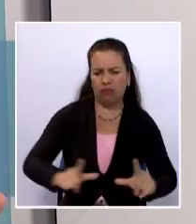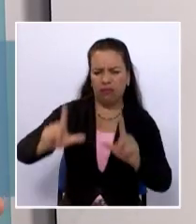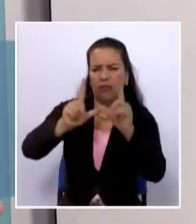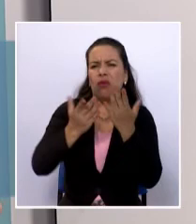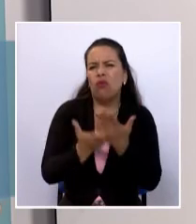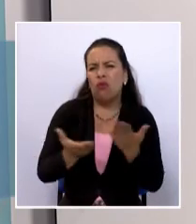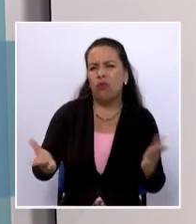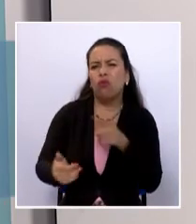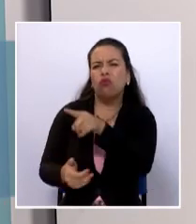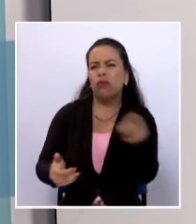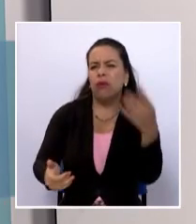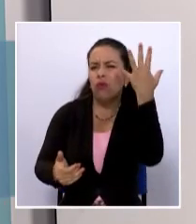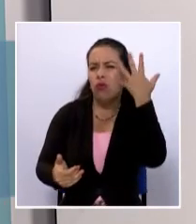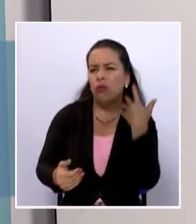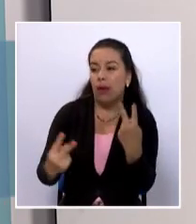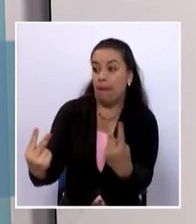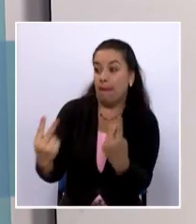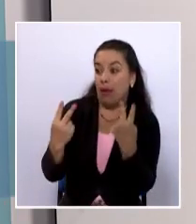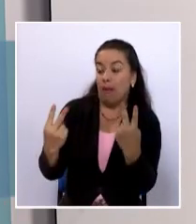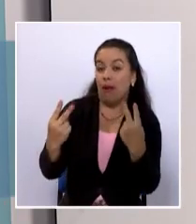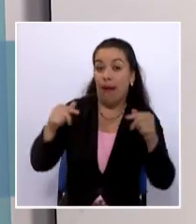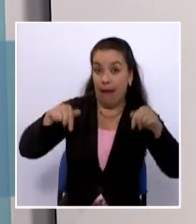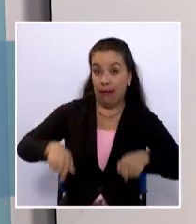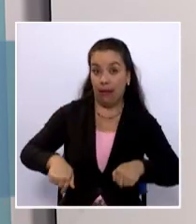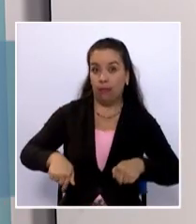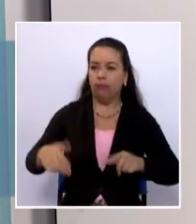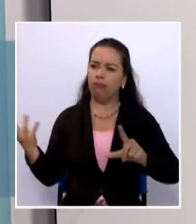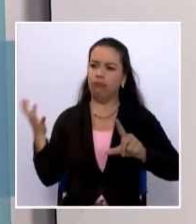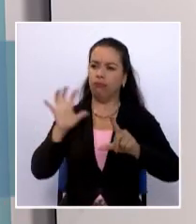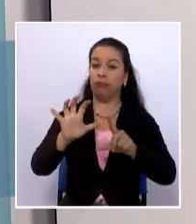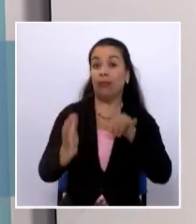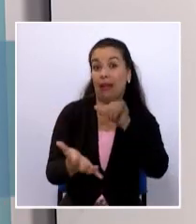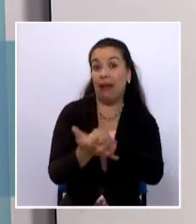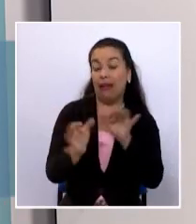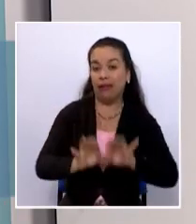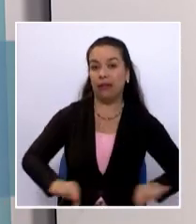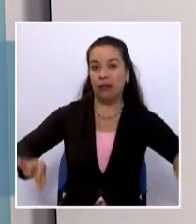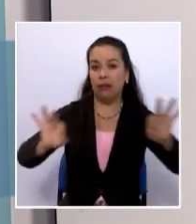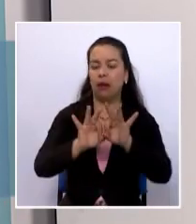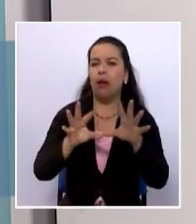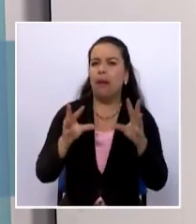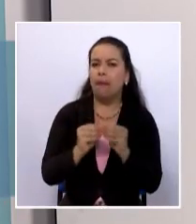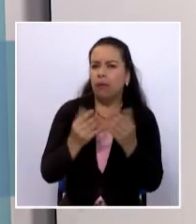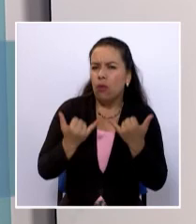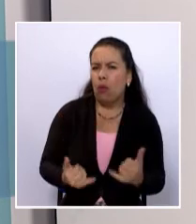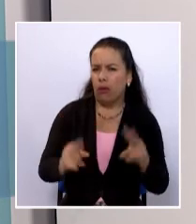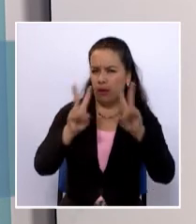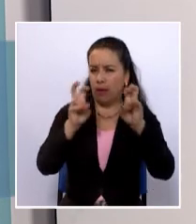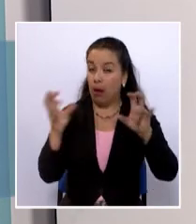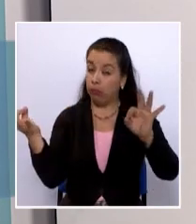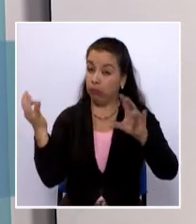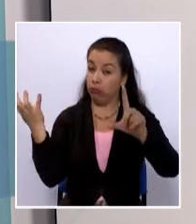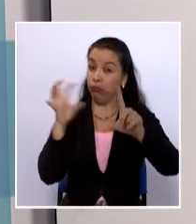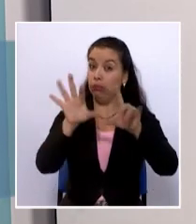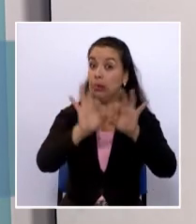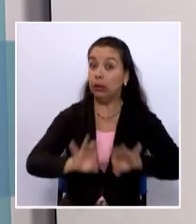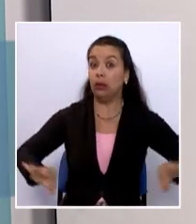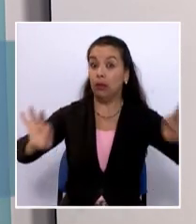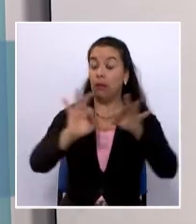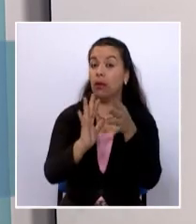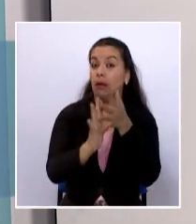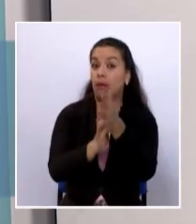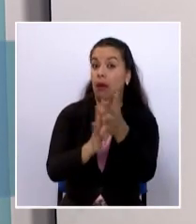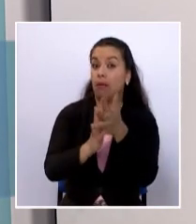todos los días están conociendo a través del programa y hoy vamos a hablar de un tema supremamente importante quiero que estén muy atentos porque